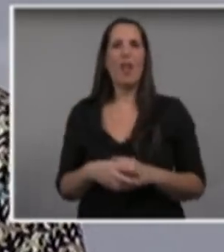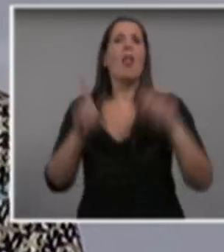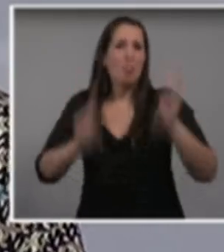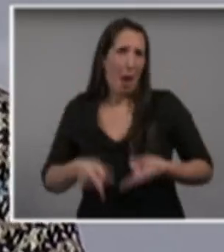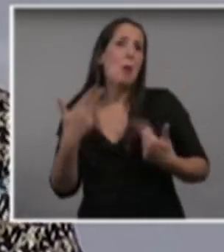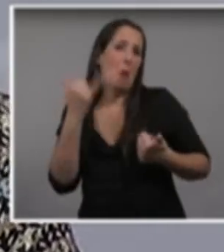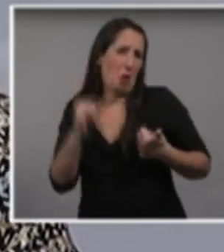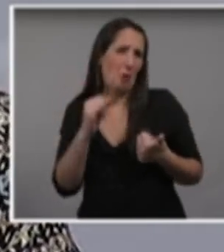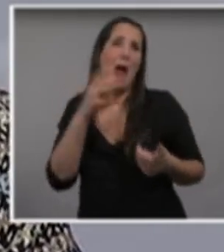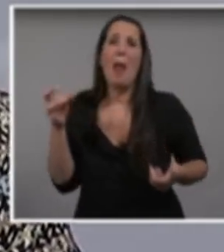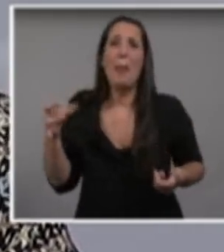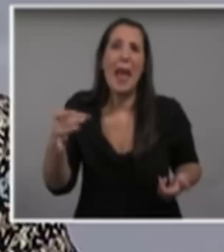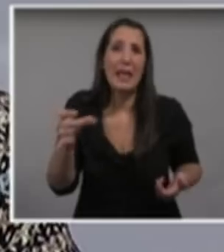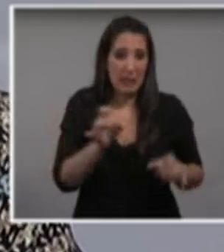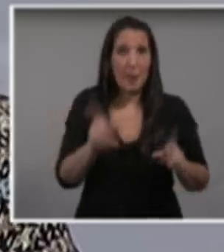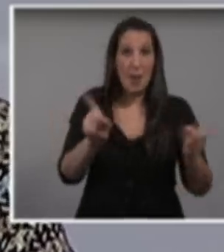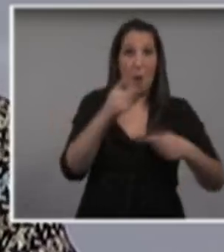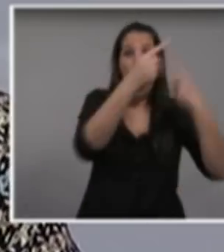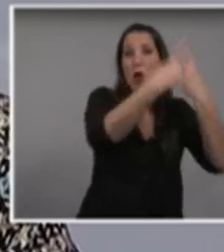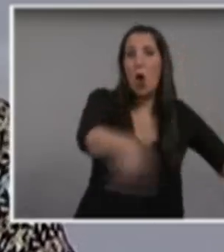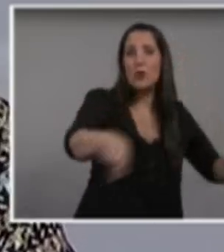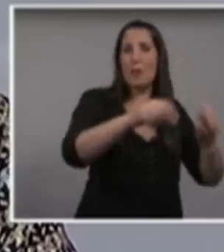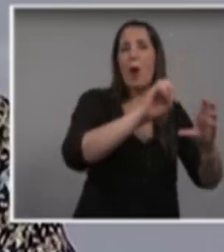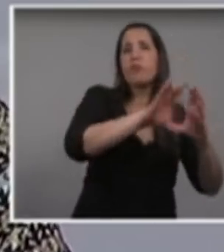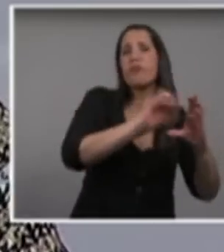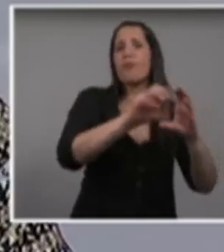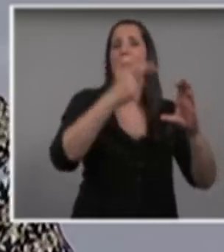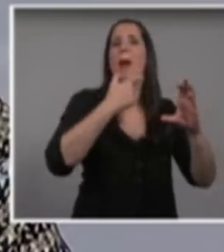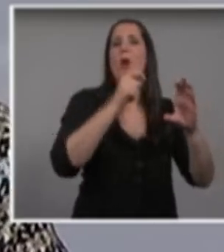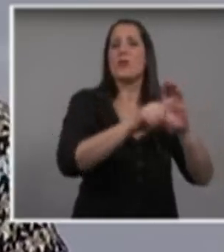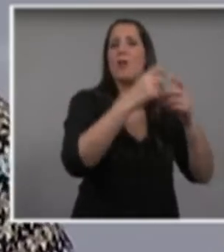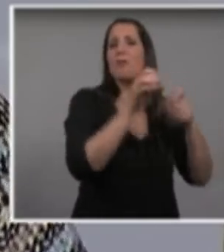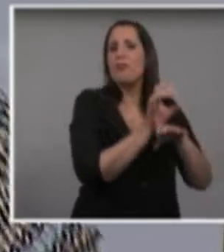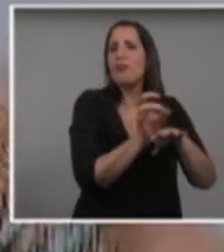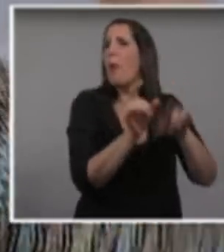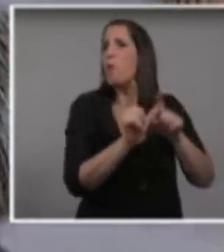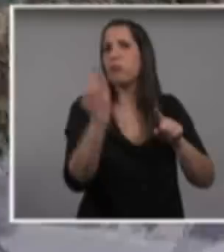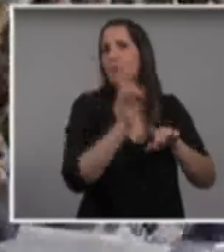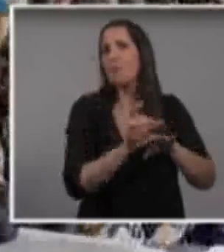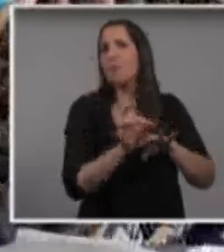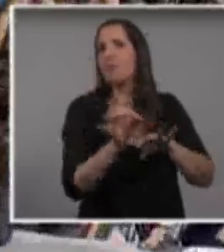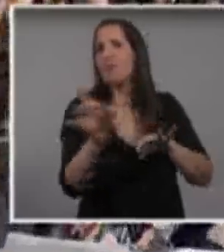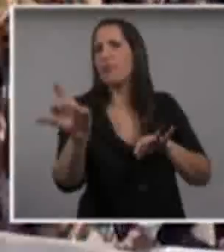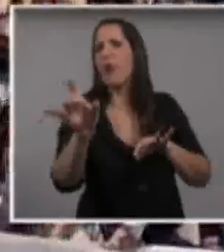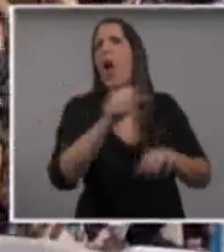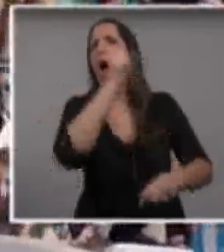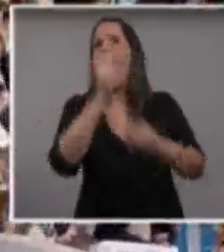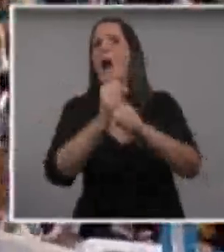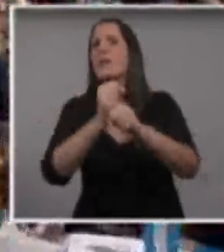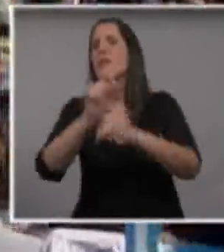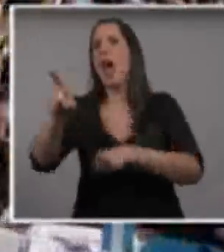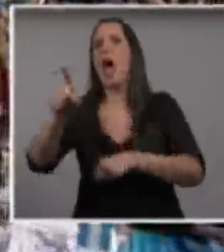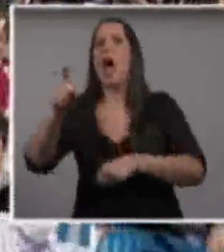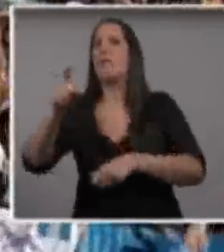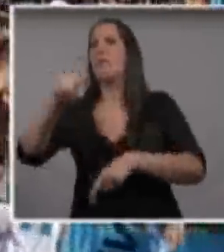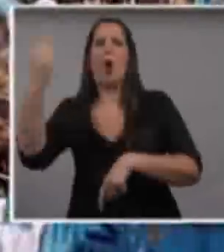del tren que partió con productos mendocinos de acá, de Mendoza, del tren que partió a Mercado Central en La